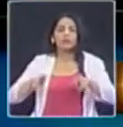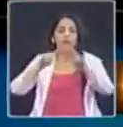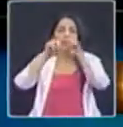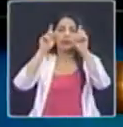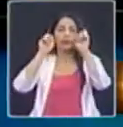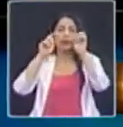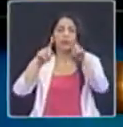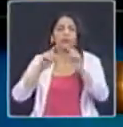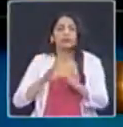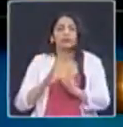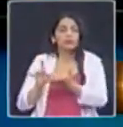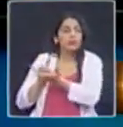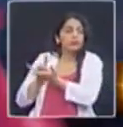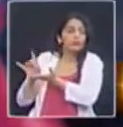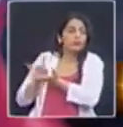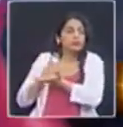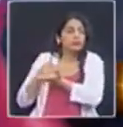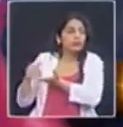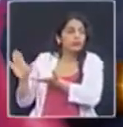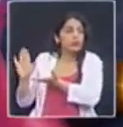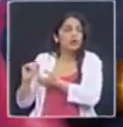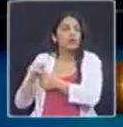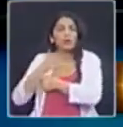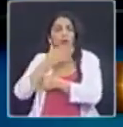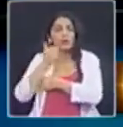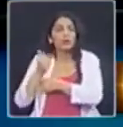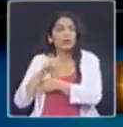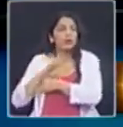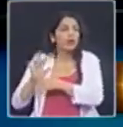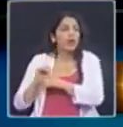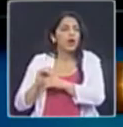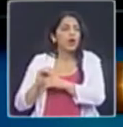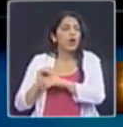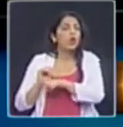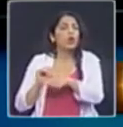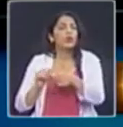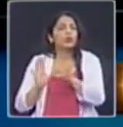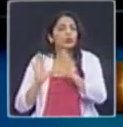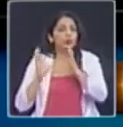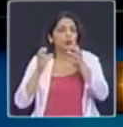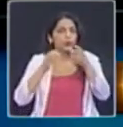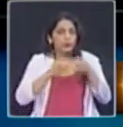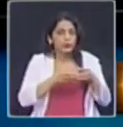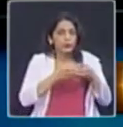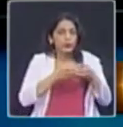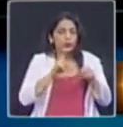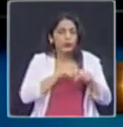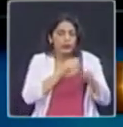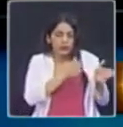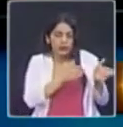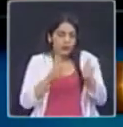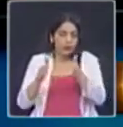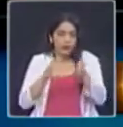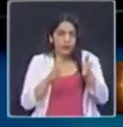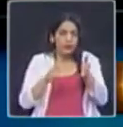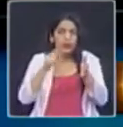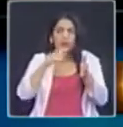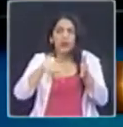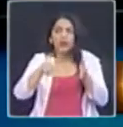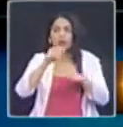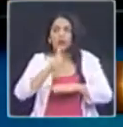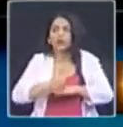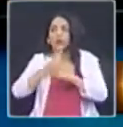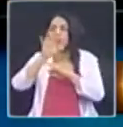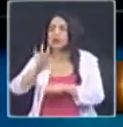tránsito libro transitorio a la que designa para que designe a los nuevos yo estoy seguro que igual tendrá